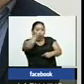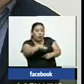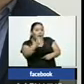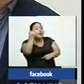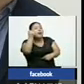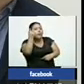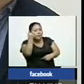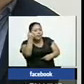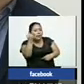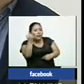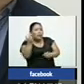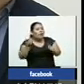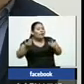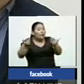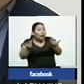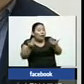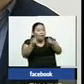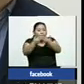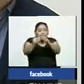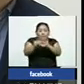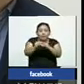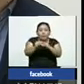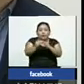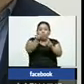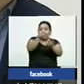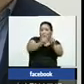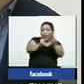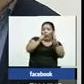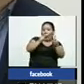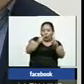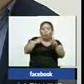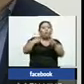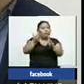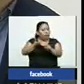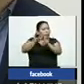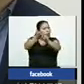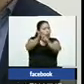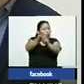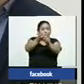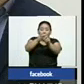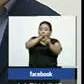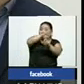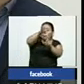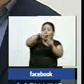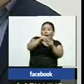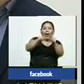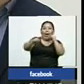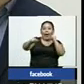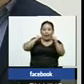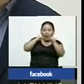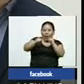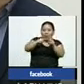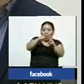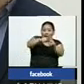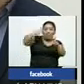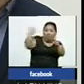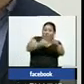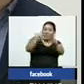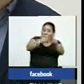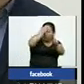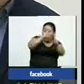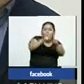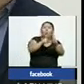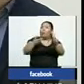un modelo diferente en donde el liderazgo esté en todo, en donde no es el jefe el que necesariamente decide qué hacer,